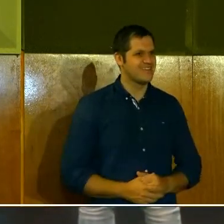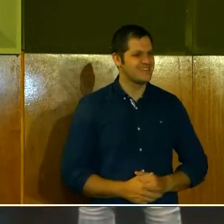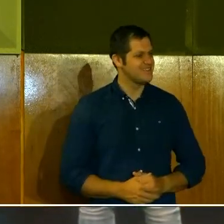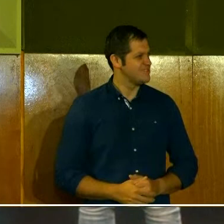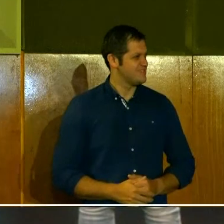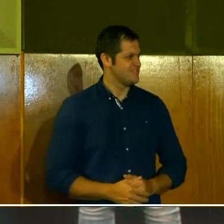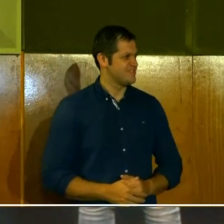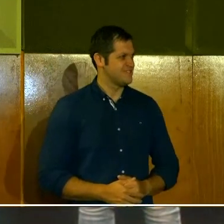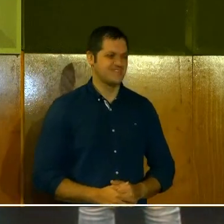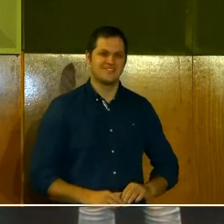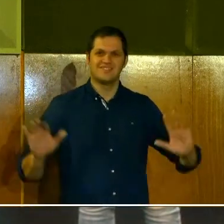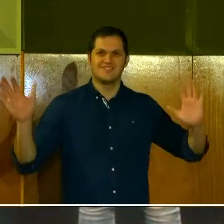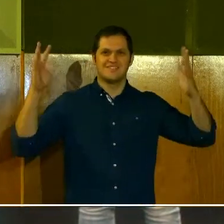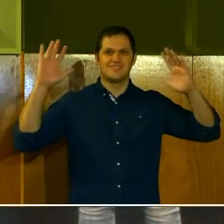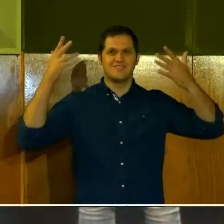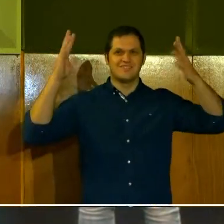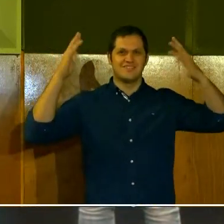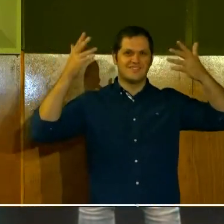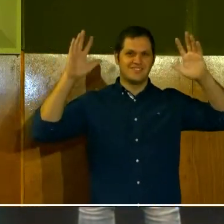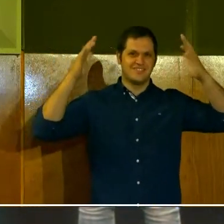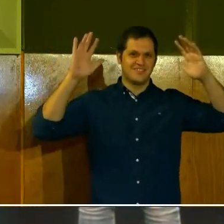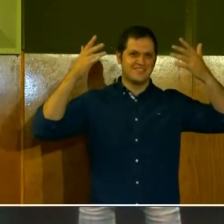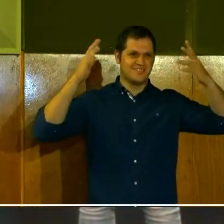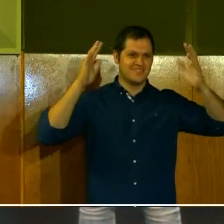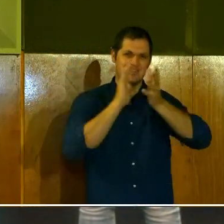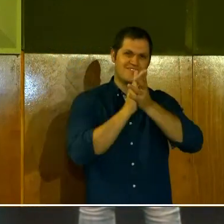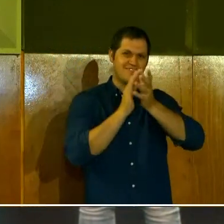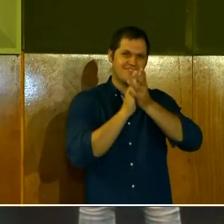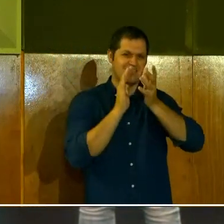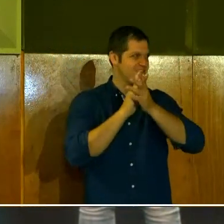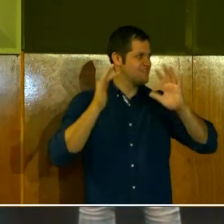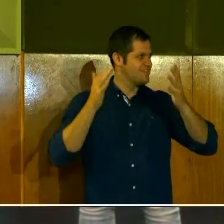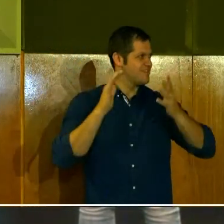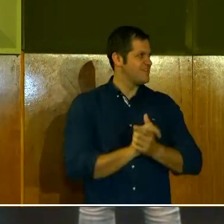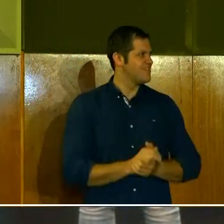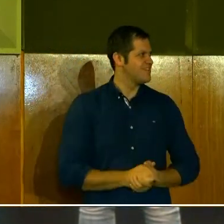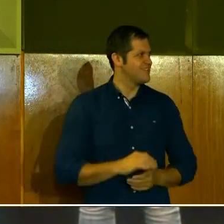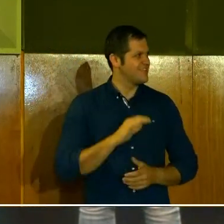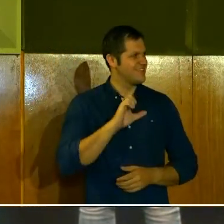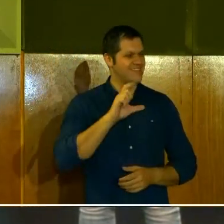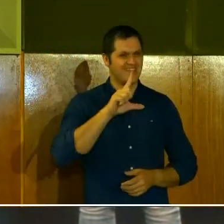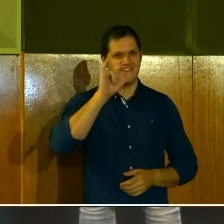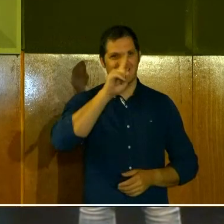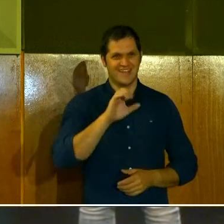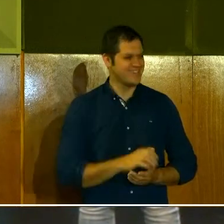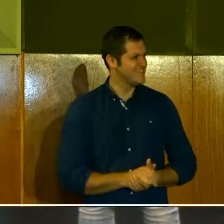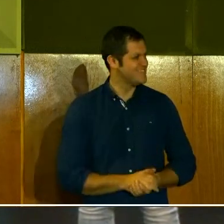y tu identificación muy bien ahí está tu regalo